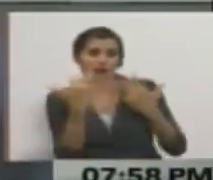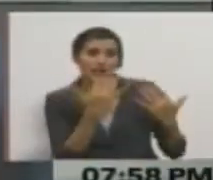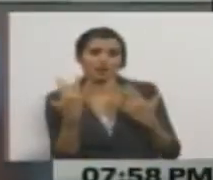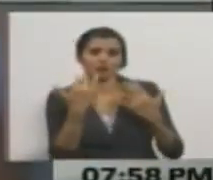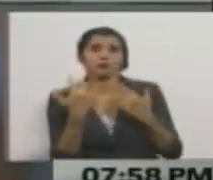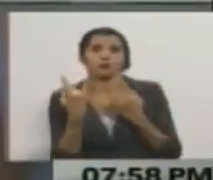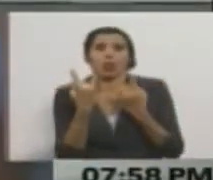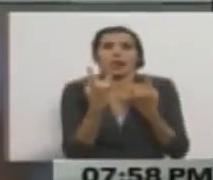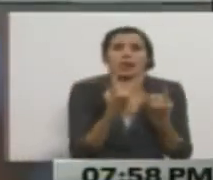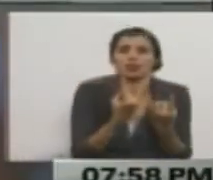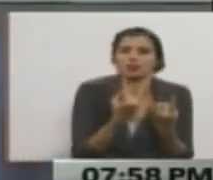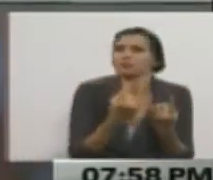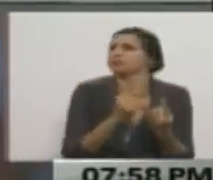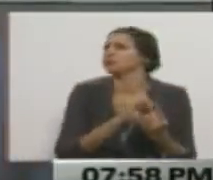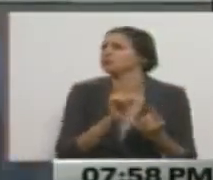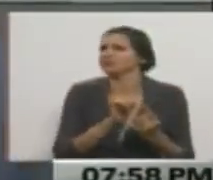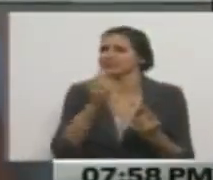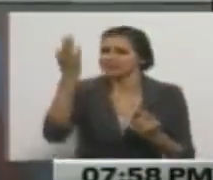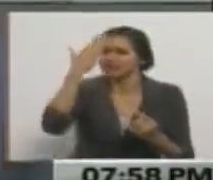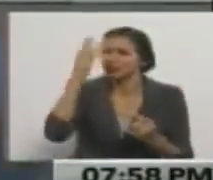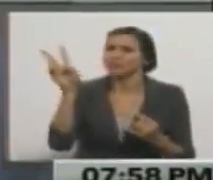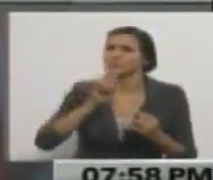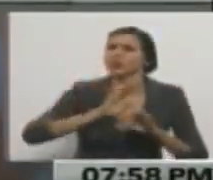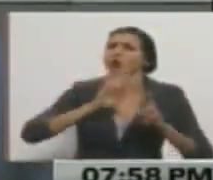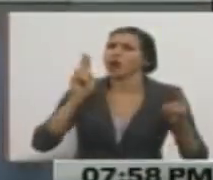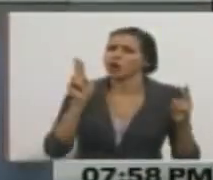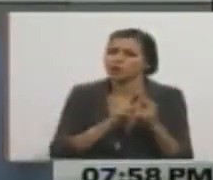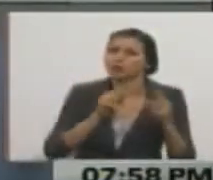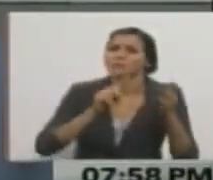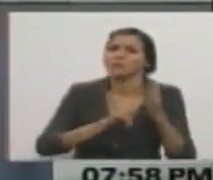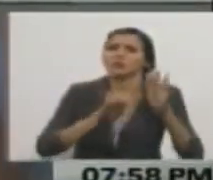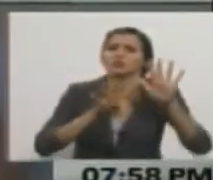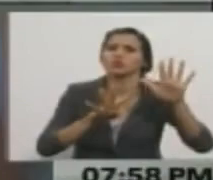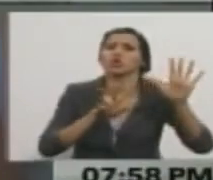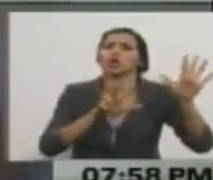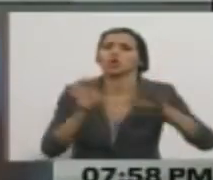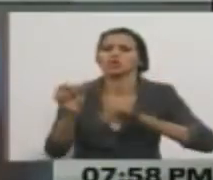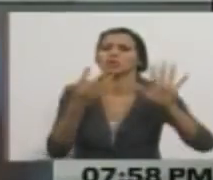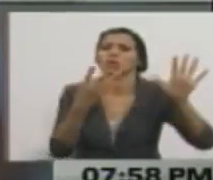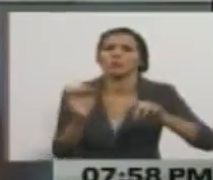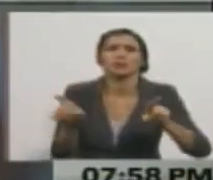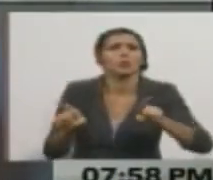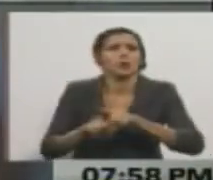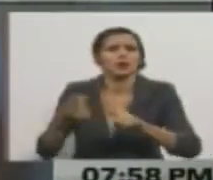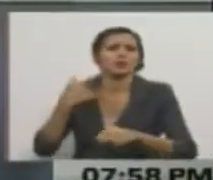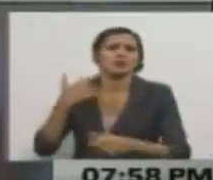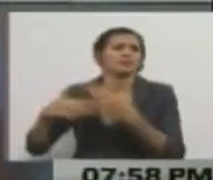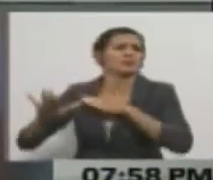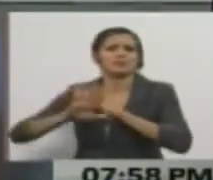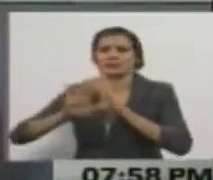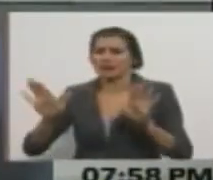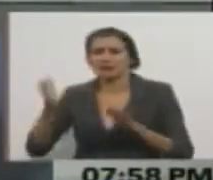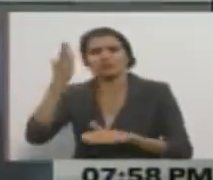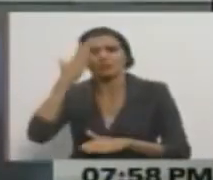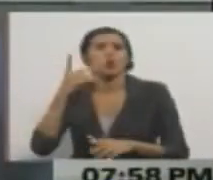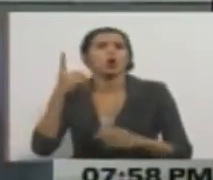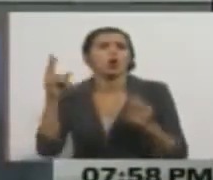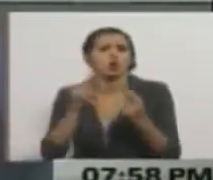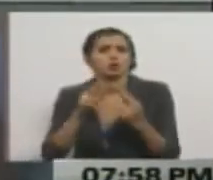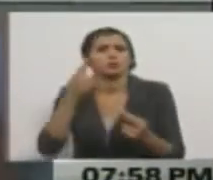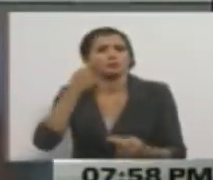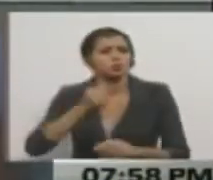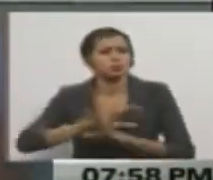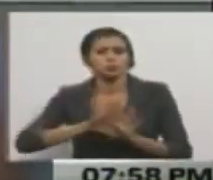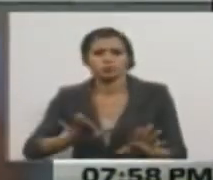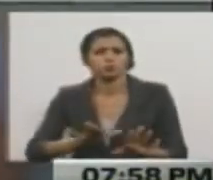bien Venezuela y que conoció muy bien en los años 80 y 90 como la solución a los problemas. Es decir, el yo y no el